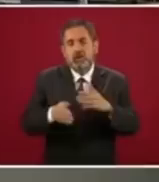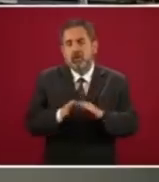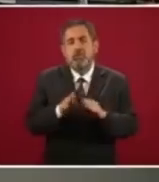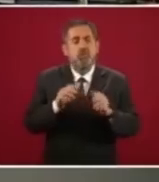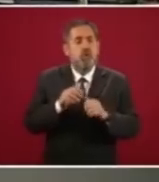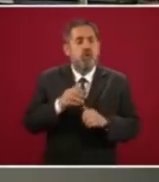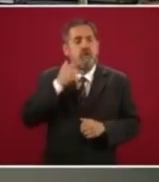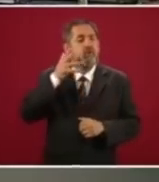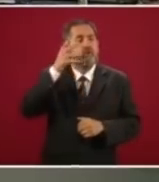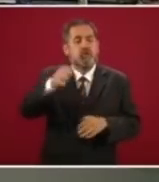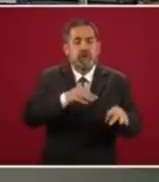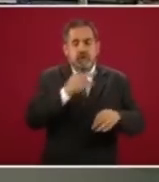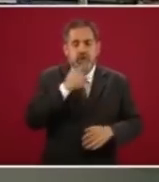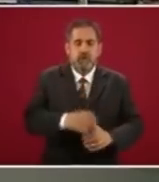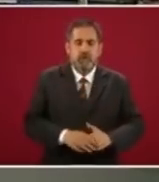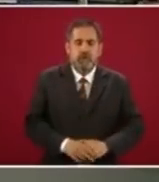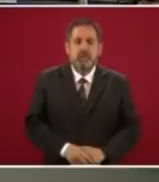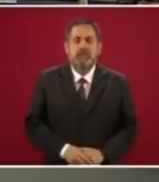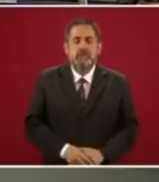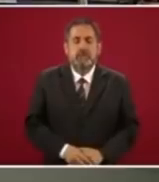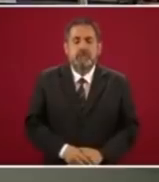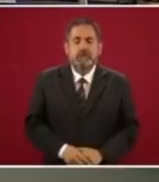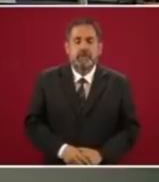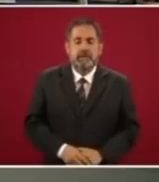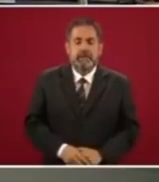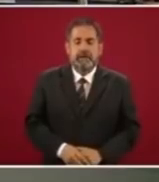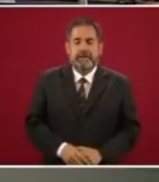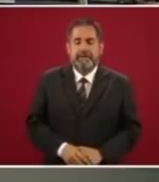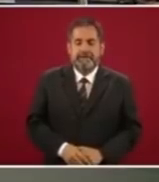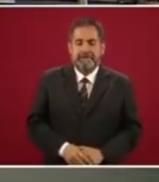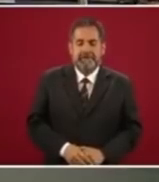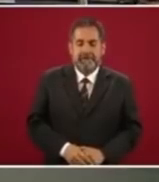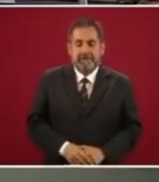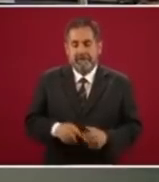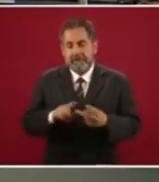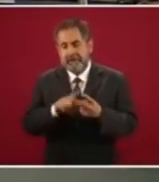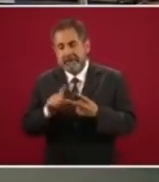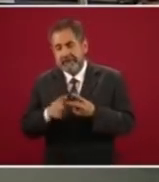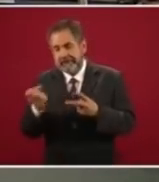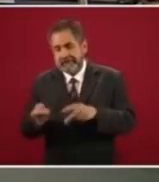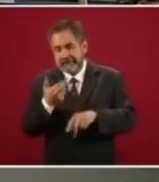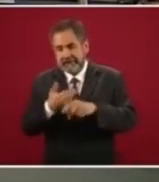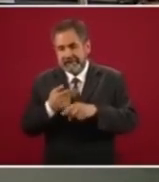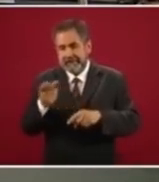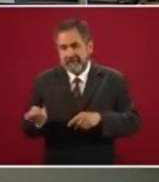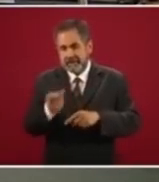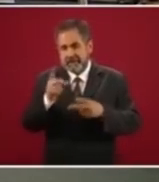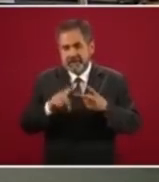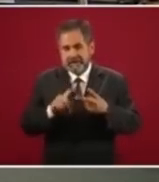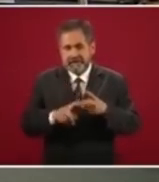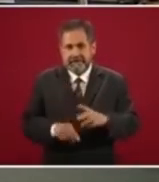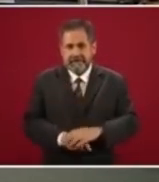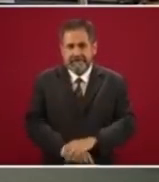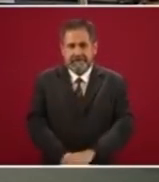empleo. Muchas gracias. Quisiera hacerle otra pregunta, secretaria.